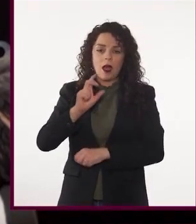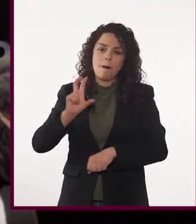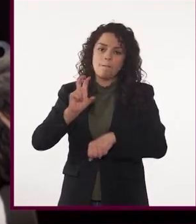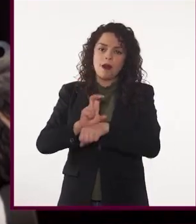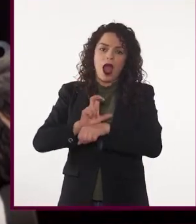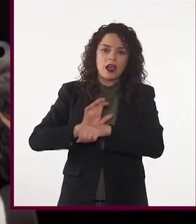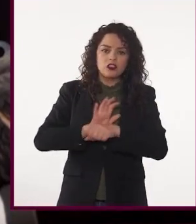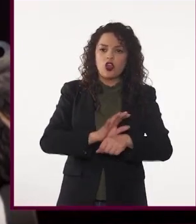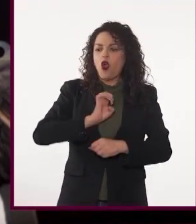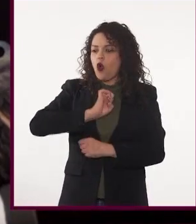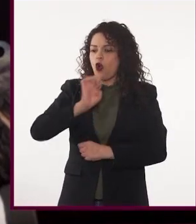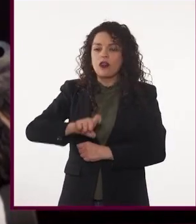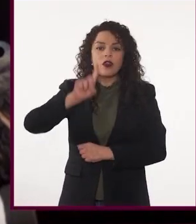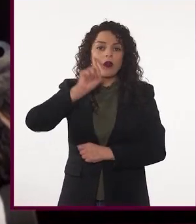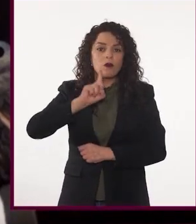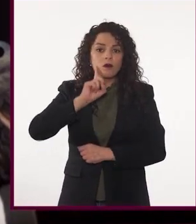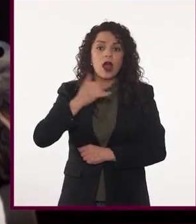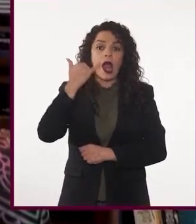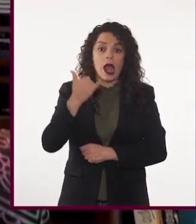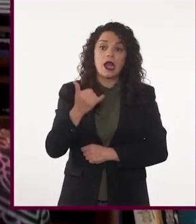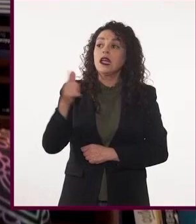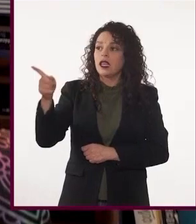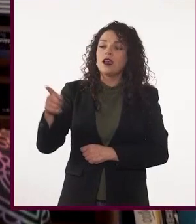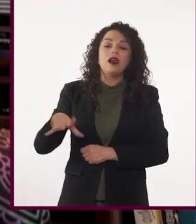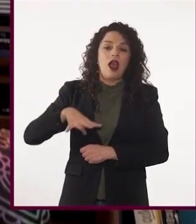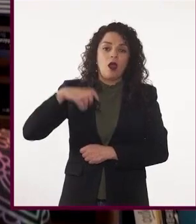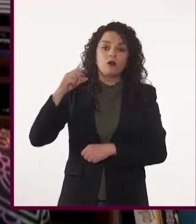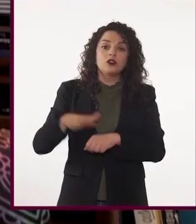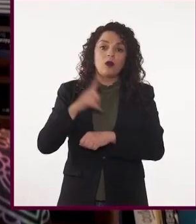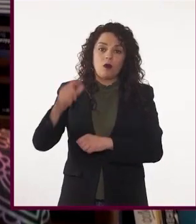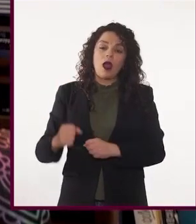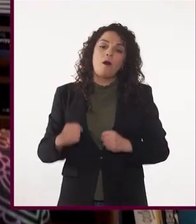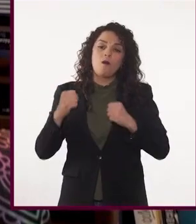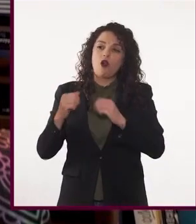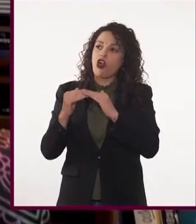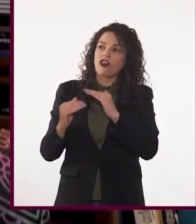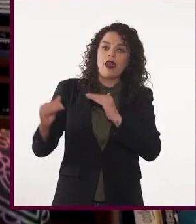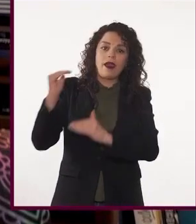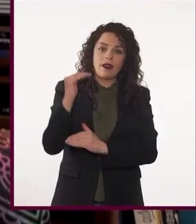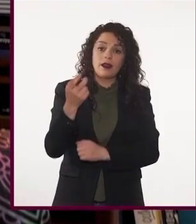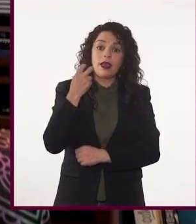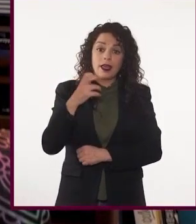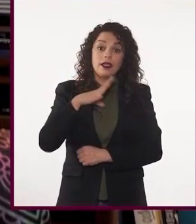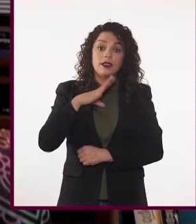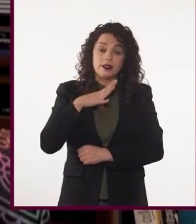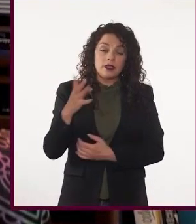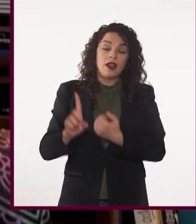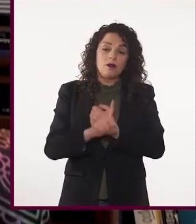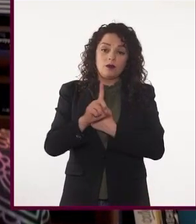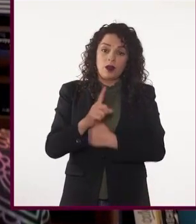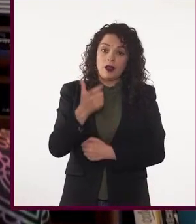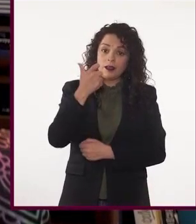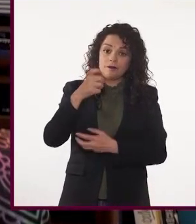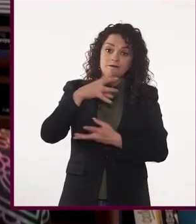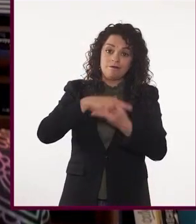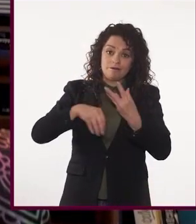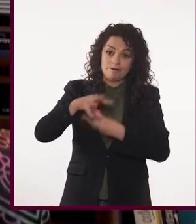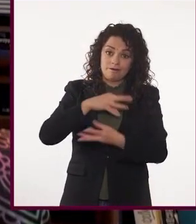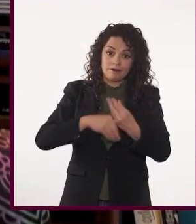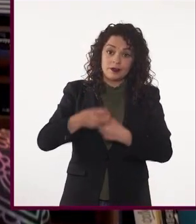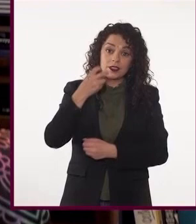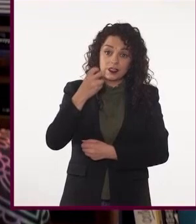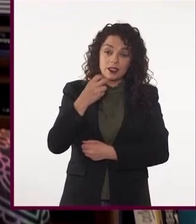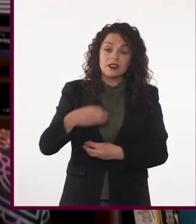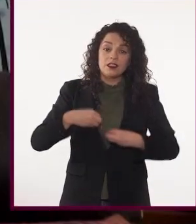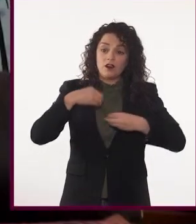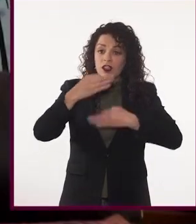la violencia ejercida desde el poder. A su vez, esto tiene repercusiones económicas, como ya hemos visto, y así se afecta la vida